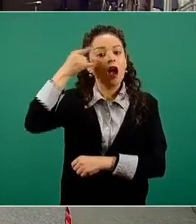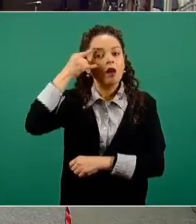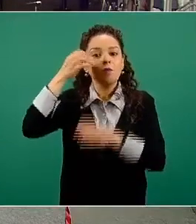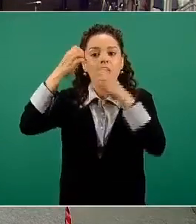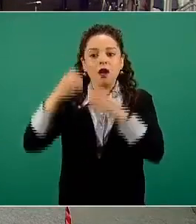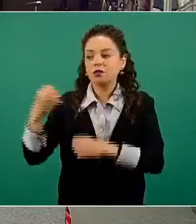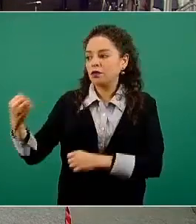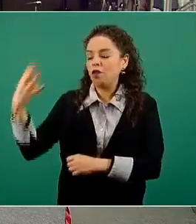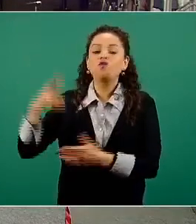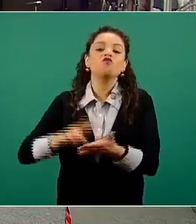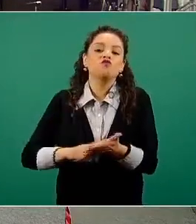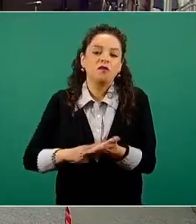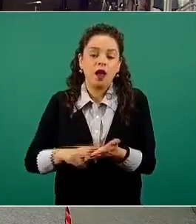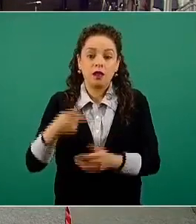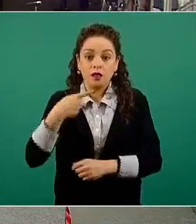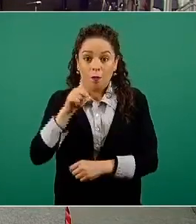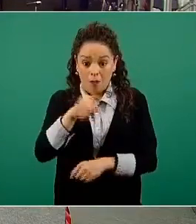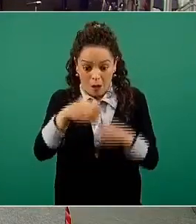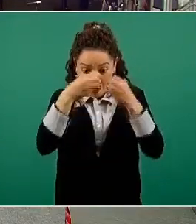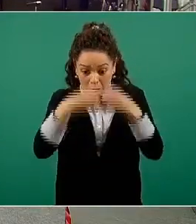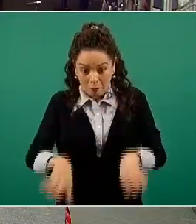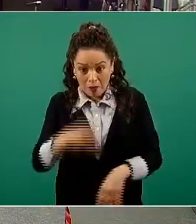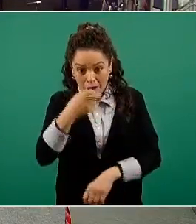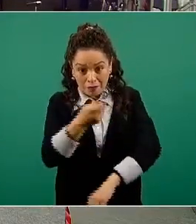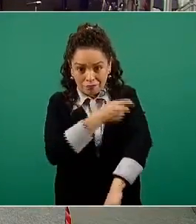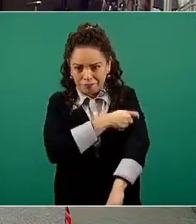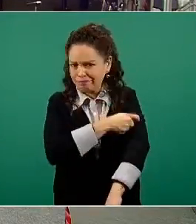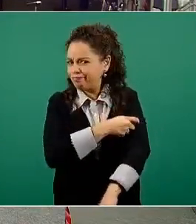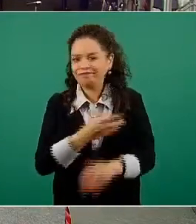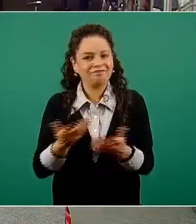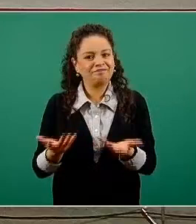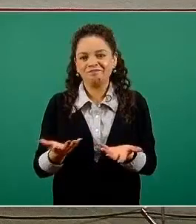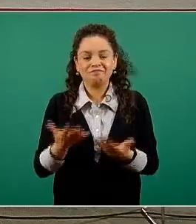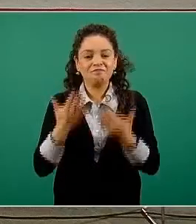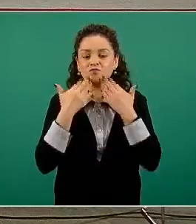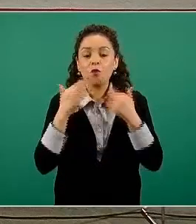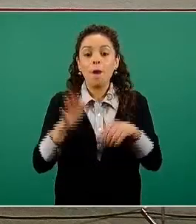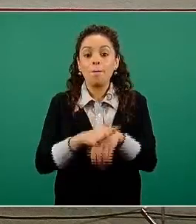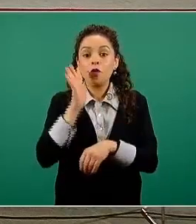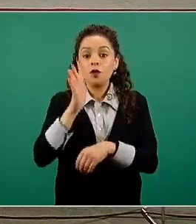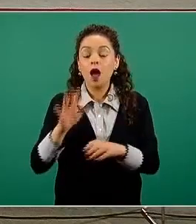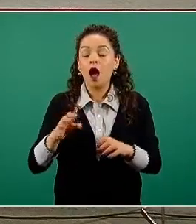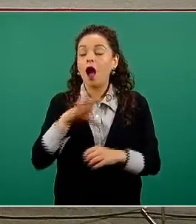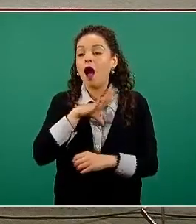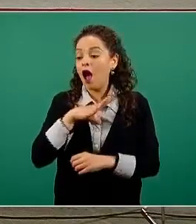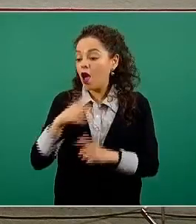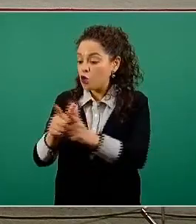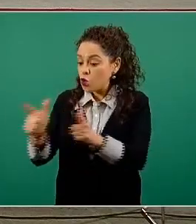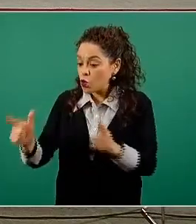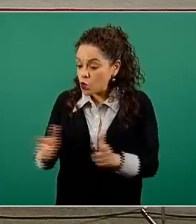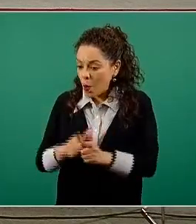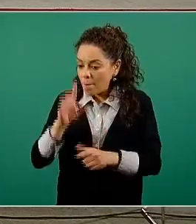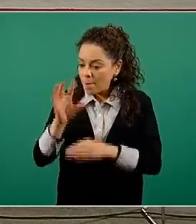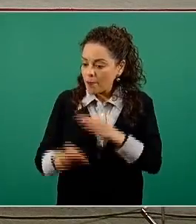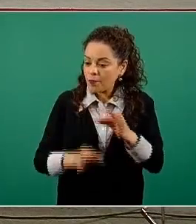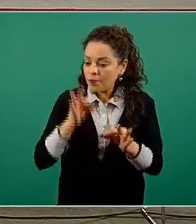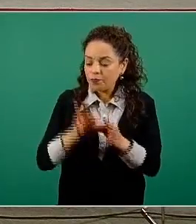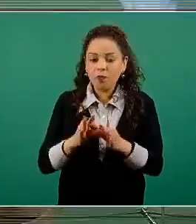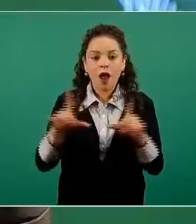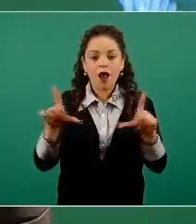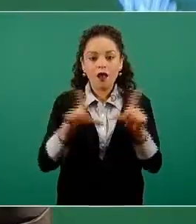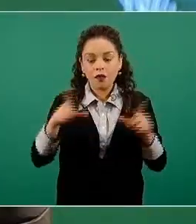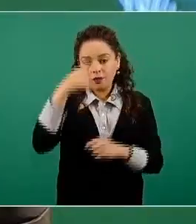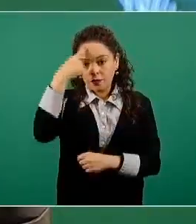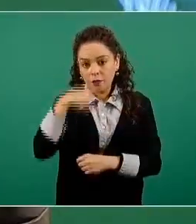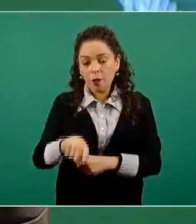desperdicio en el sentido de que más bien ya tendríamos un grupo listo de trabajadores de la educación en una entidad federativa que